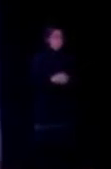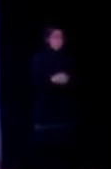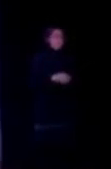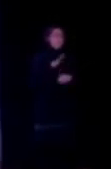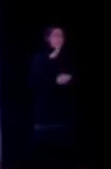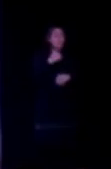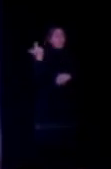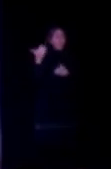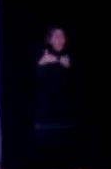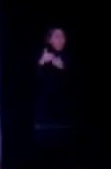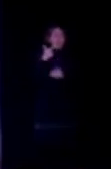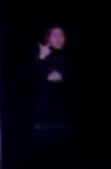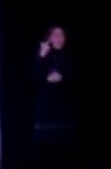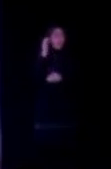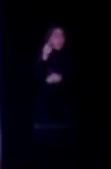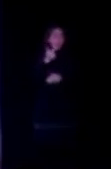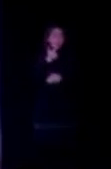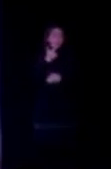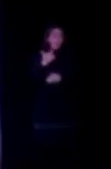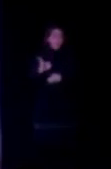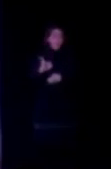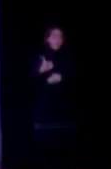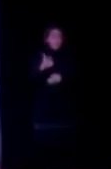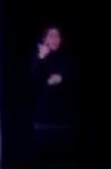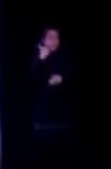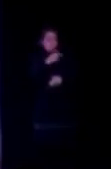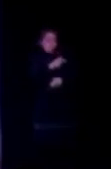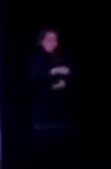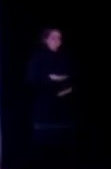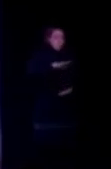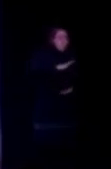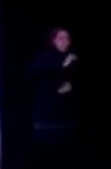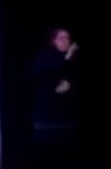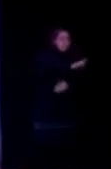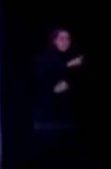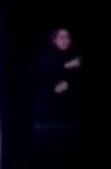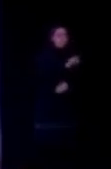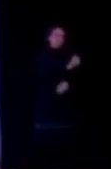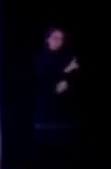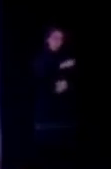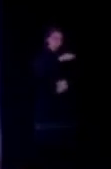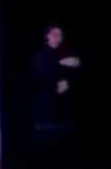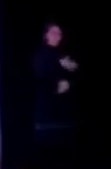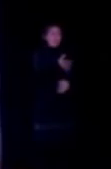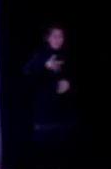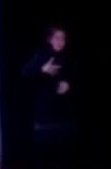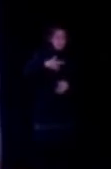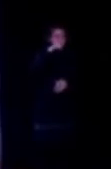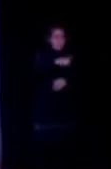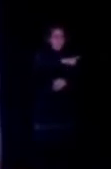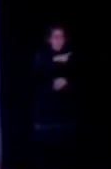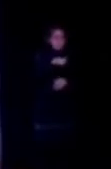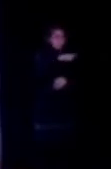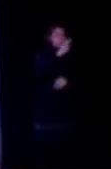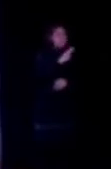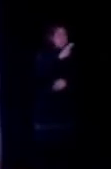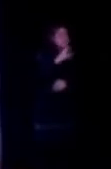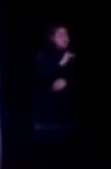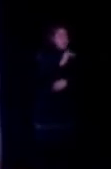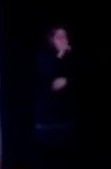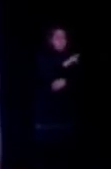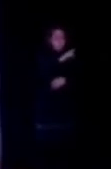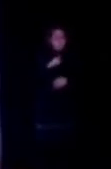Carlos Escliar, no sería si estás o no estás preparado. Es, ¿estás dispuesto? ¿Te sientes comprometido y responsable para